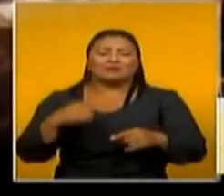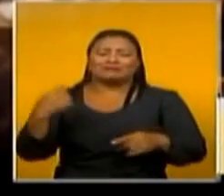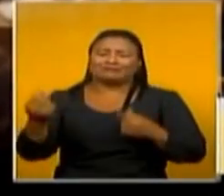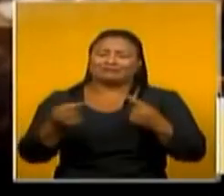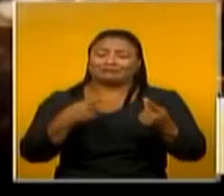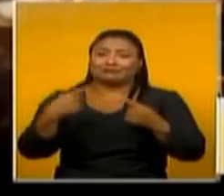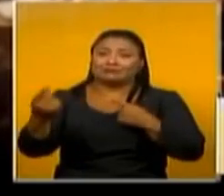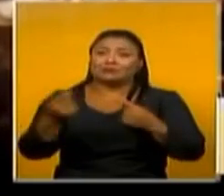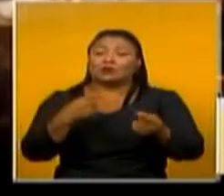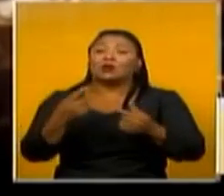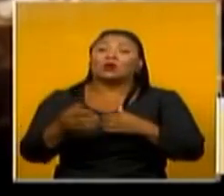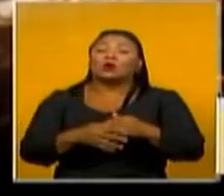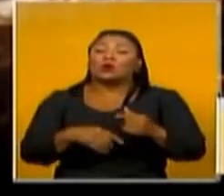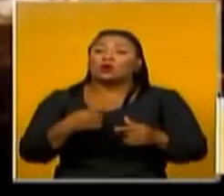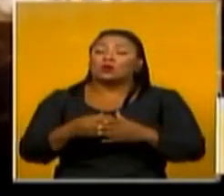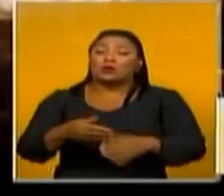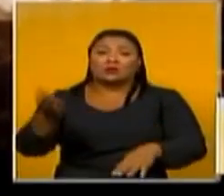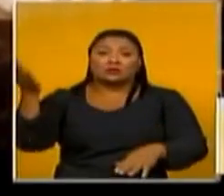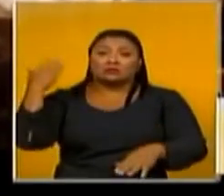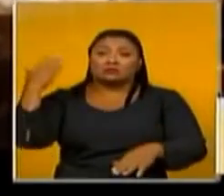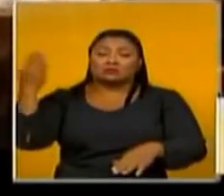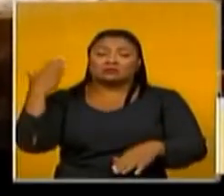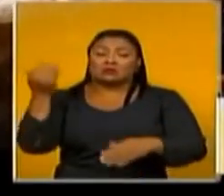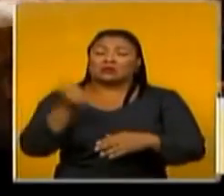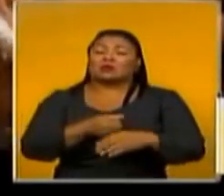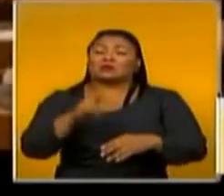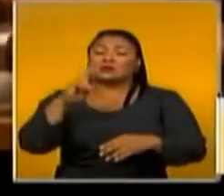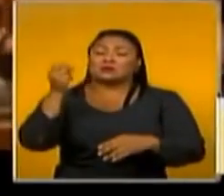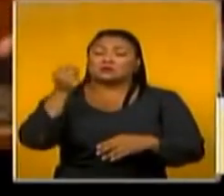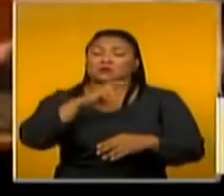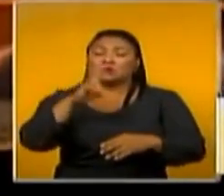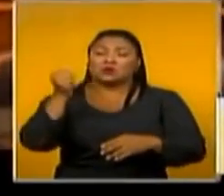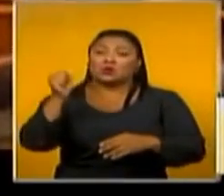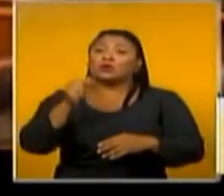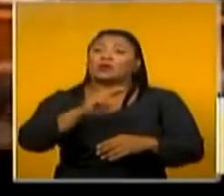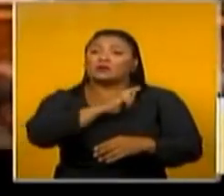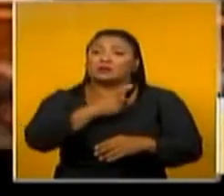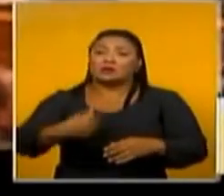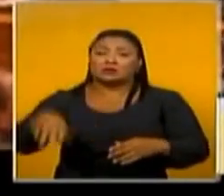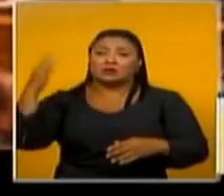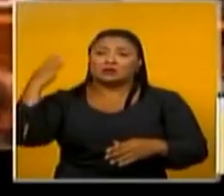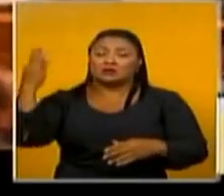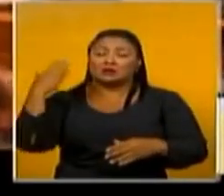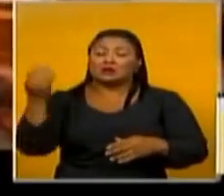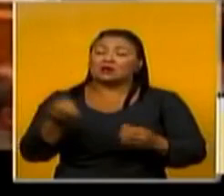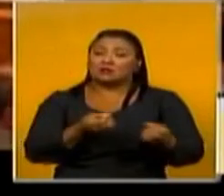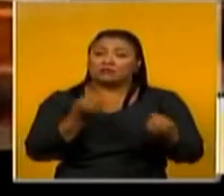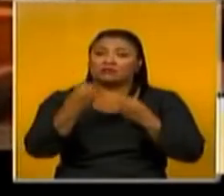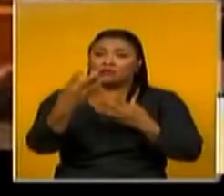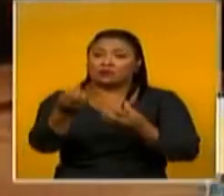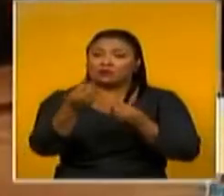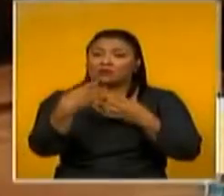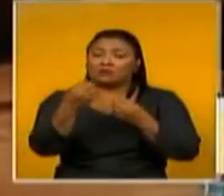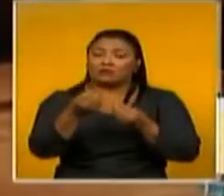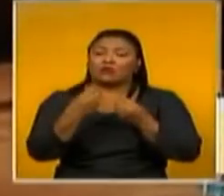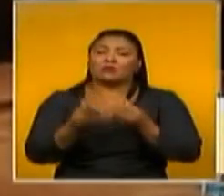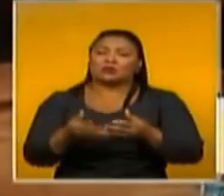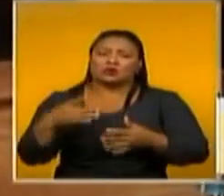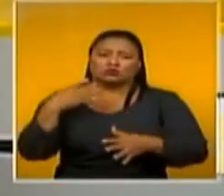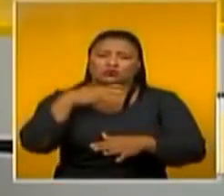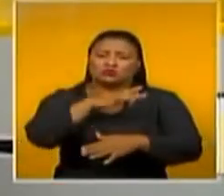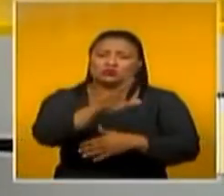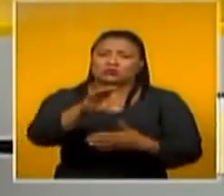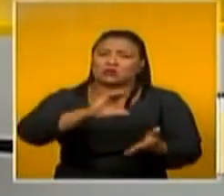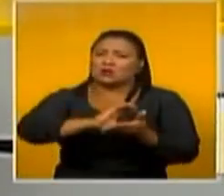como protagonistas al alcalde de Quito, Mauricio Rodas, y vicealcalde Eduardo del Pozo, en medio del informe sobre la situación de la acumulación de basura en la